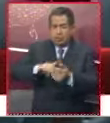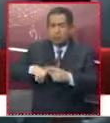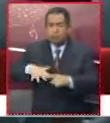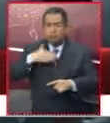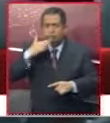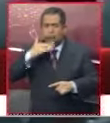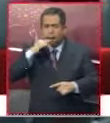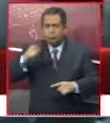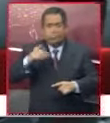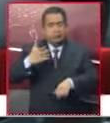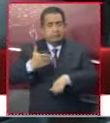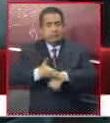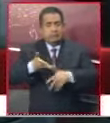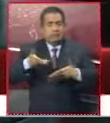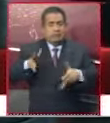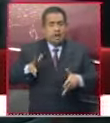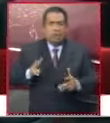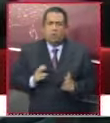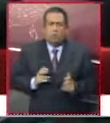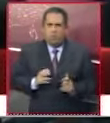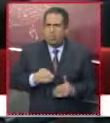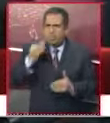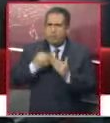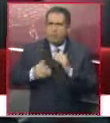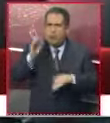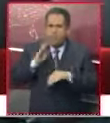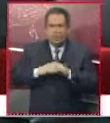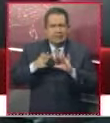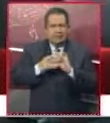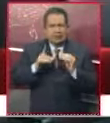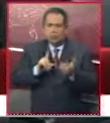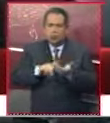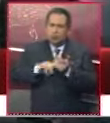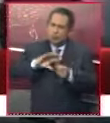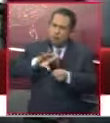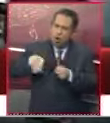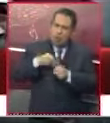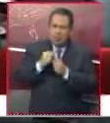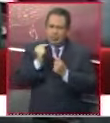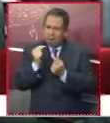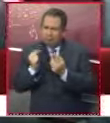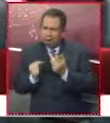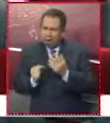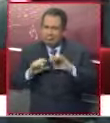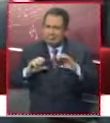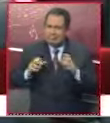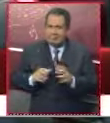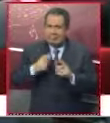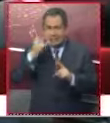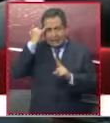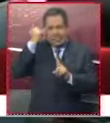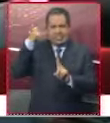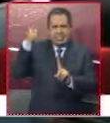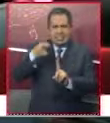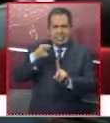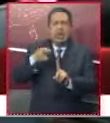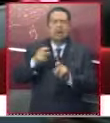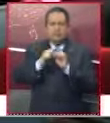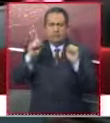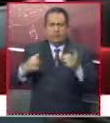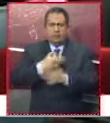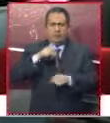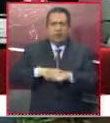con facultades sancionatorias, sino que requieren un enfoque estructural y esa debería ser concepción del Sistema Nacional